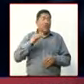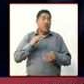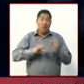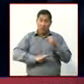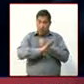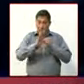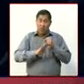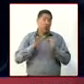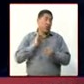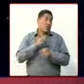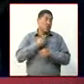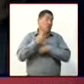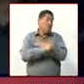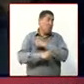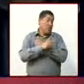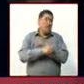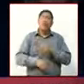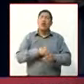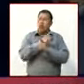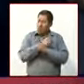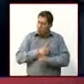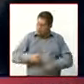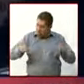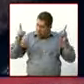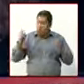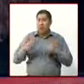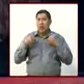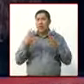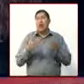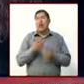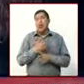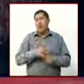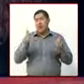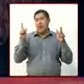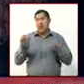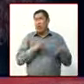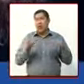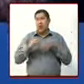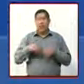nuestro país, su democracia, nuestra libertad y los principios que hacen a nuestro Estado.